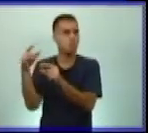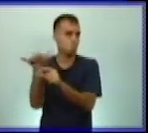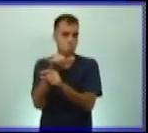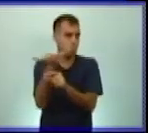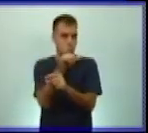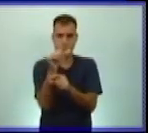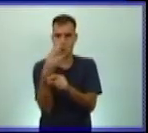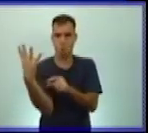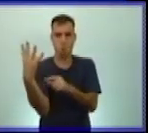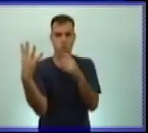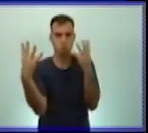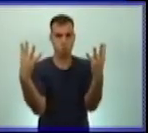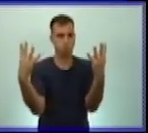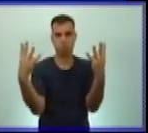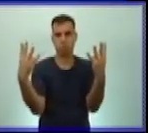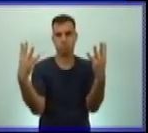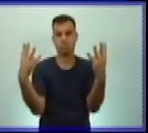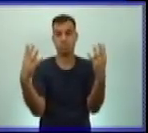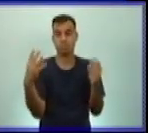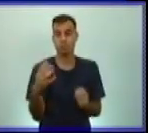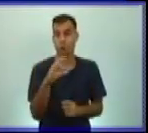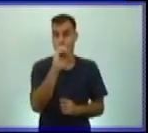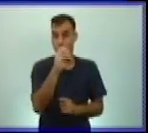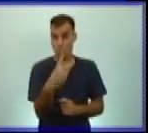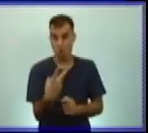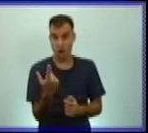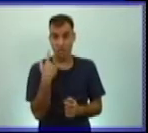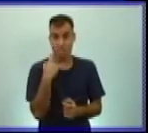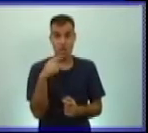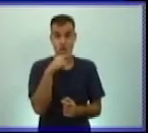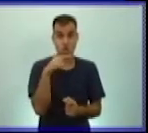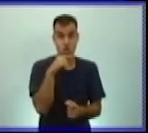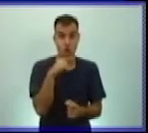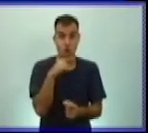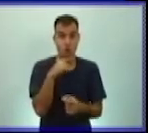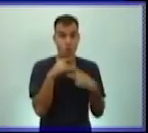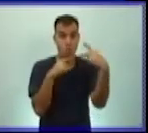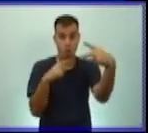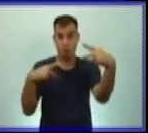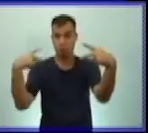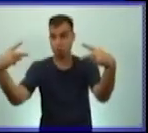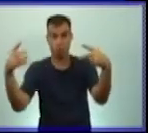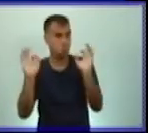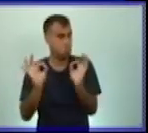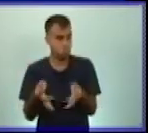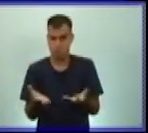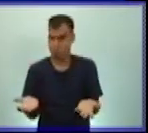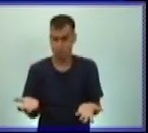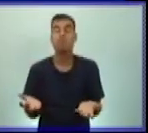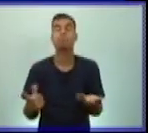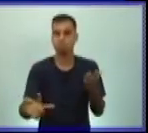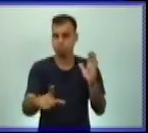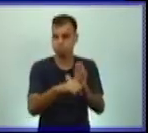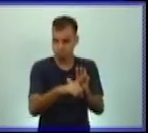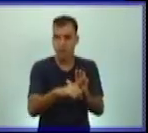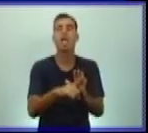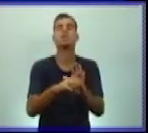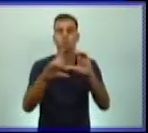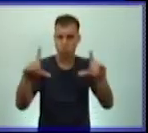de oxígeno también es la misma. Por tanto, la ley de conservación de la masa se